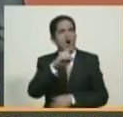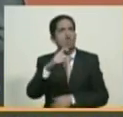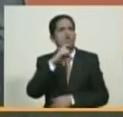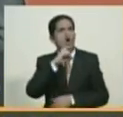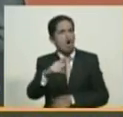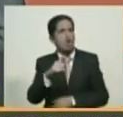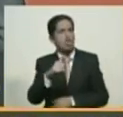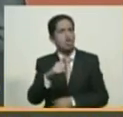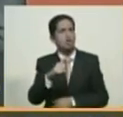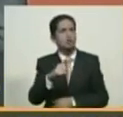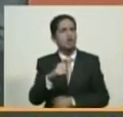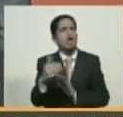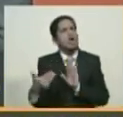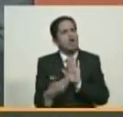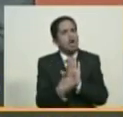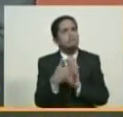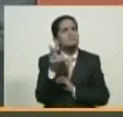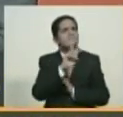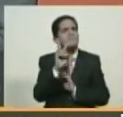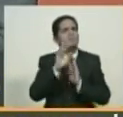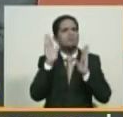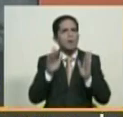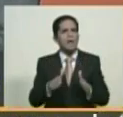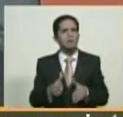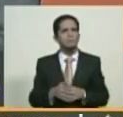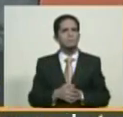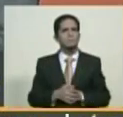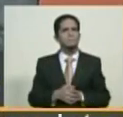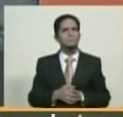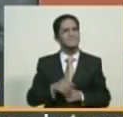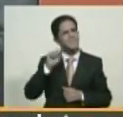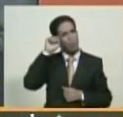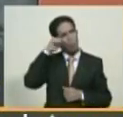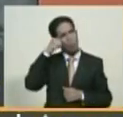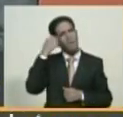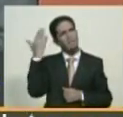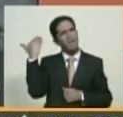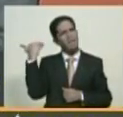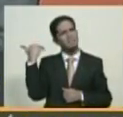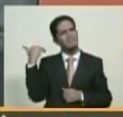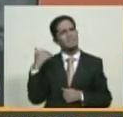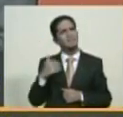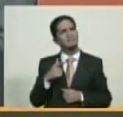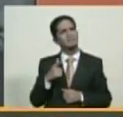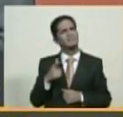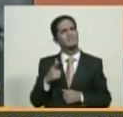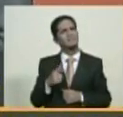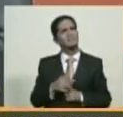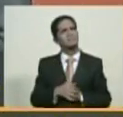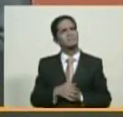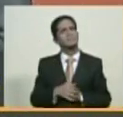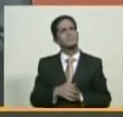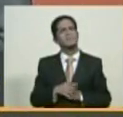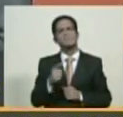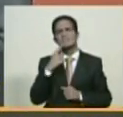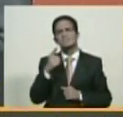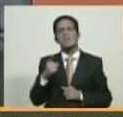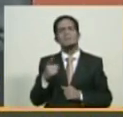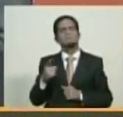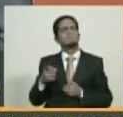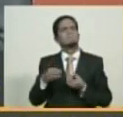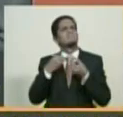xenofobia contra venezolanos y venezolanas. ¿Se acuerdan del ex vicepresidente de Colombia? Esos apartamentos no son para venecos.